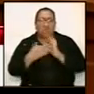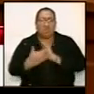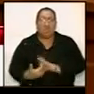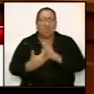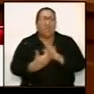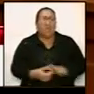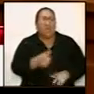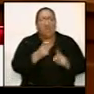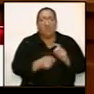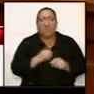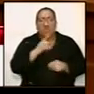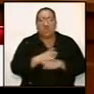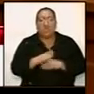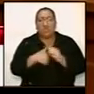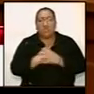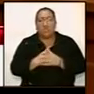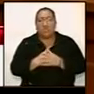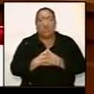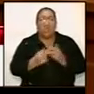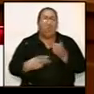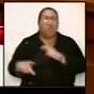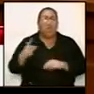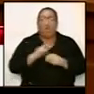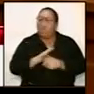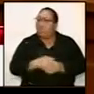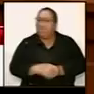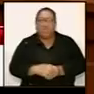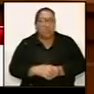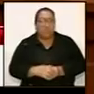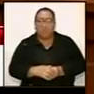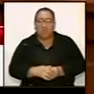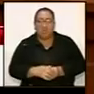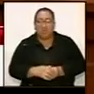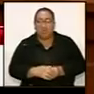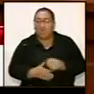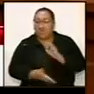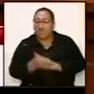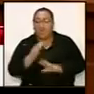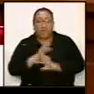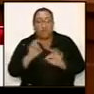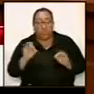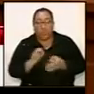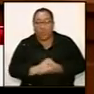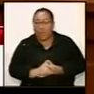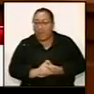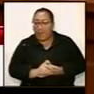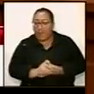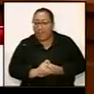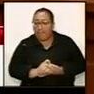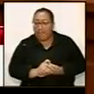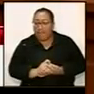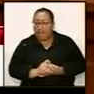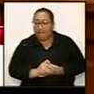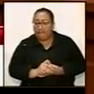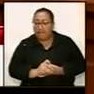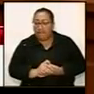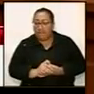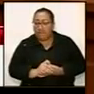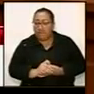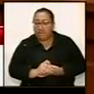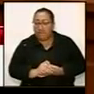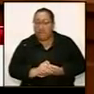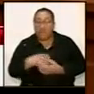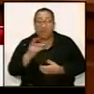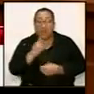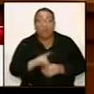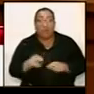personas calificándolas de conservadores extremos, no se trata de irnos a ningún extremo, ni de darle uso político de una